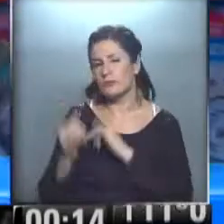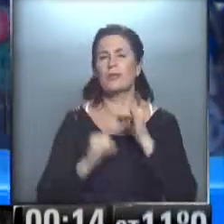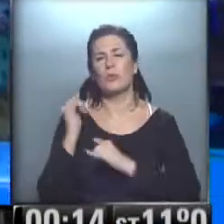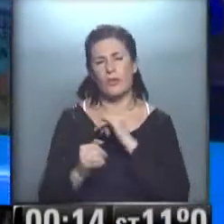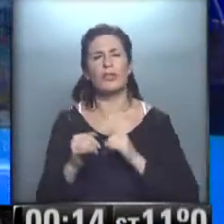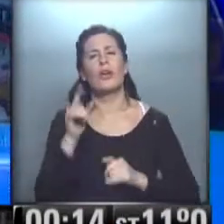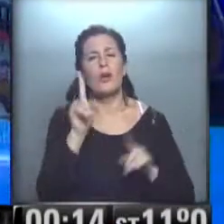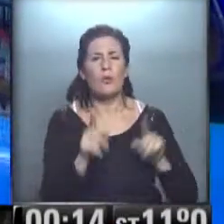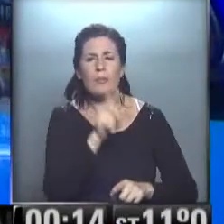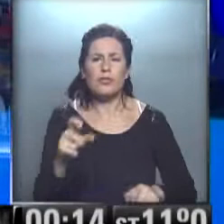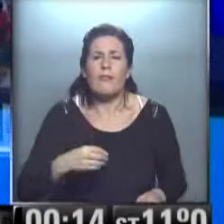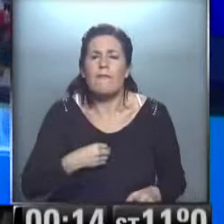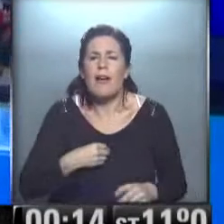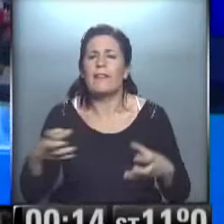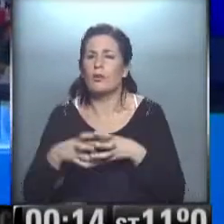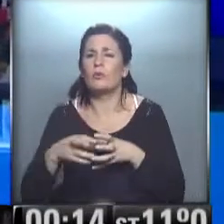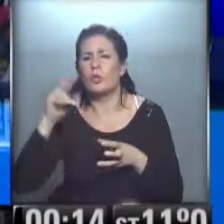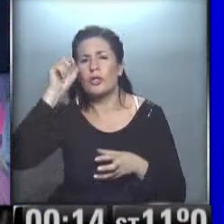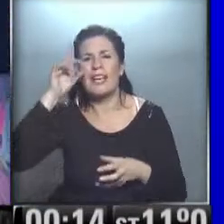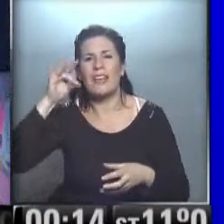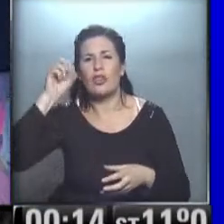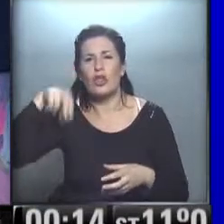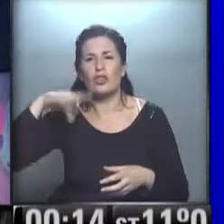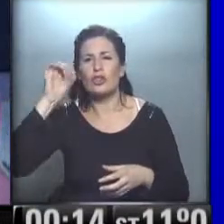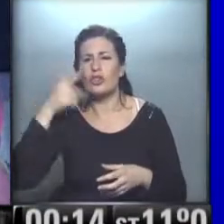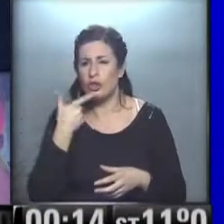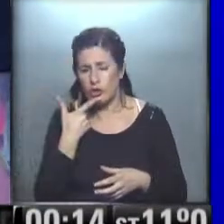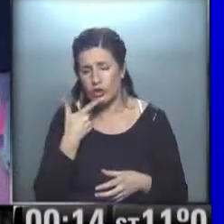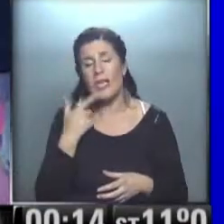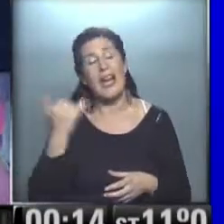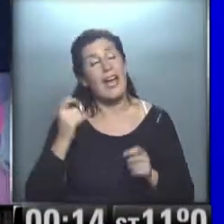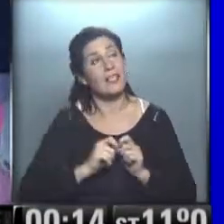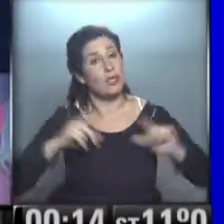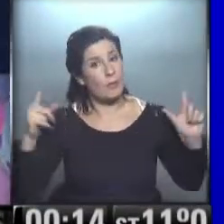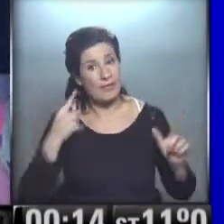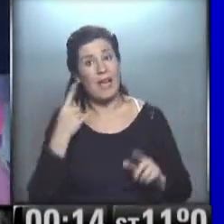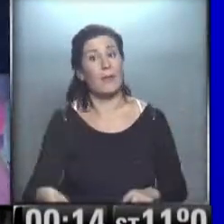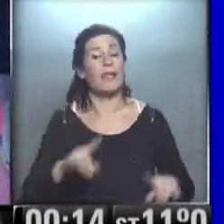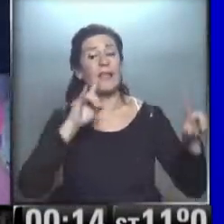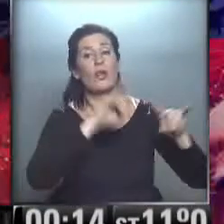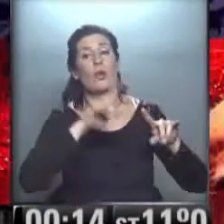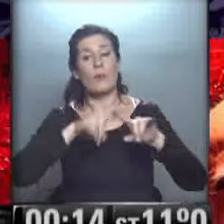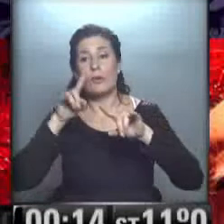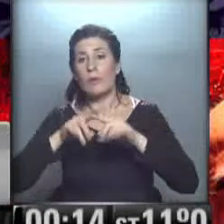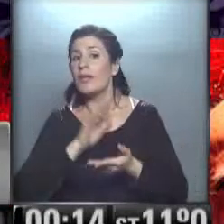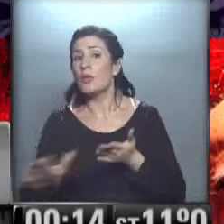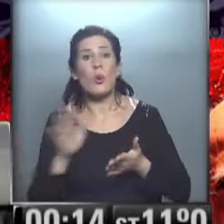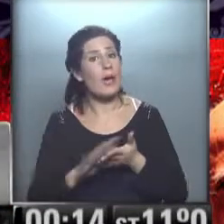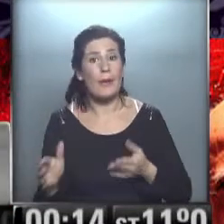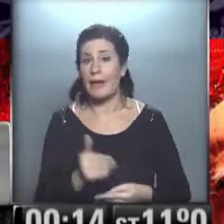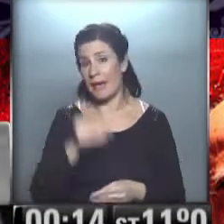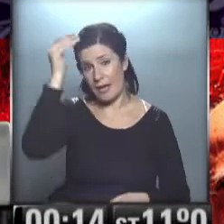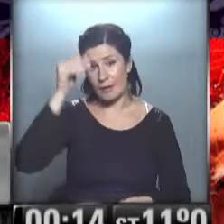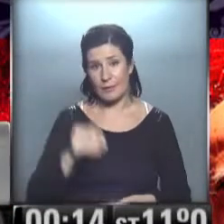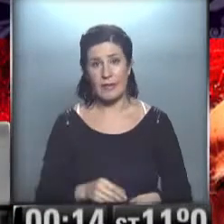muchos fans de los redondos se pueden llevar una sorpresa ingresando a la web que se acaba de inaugurar que es la página oficial del